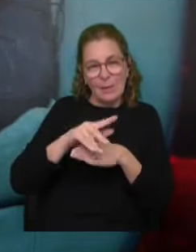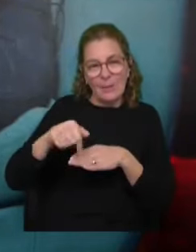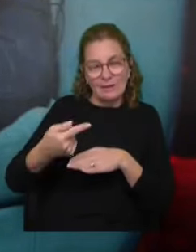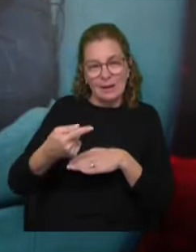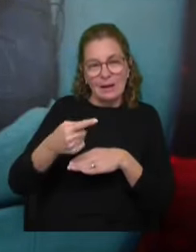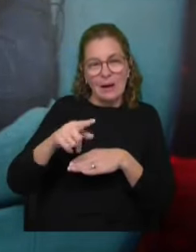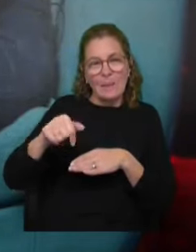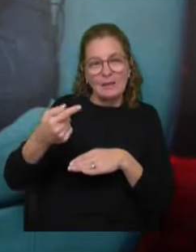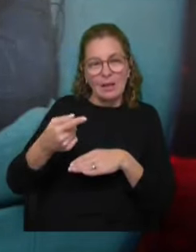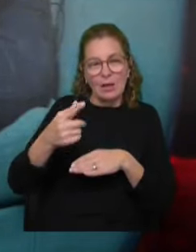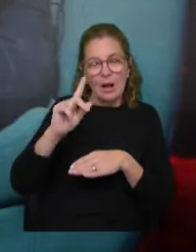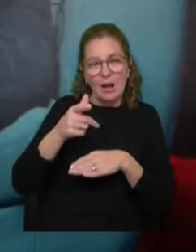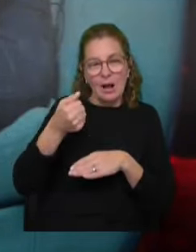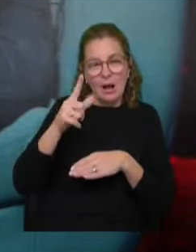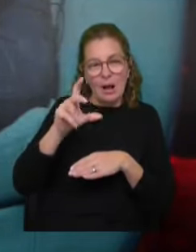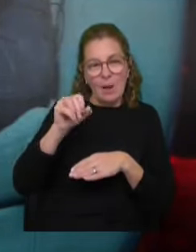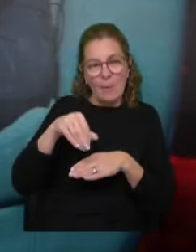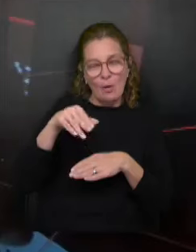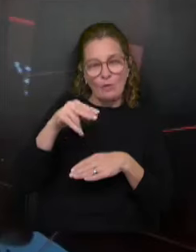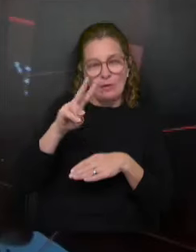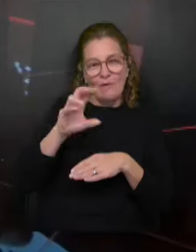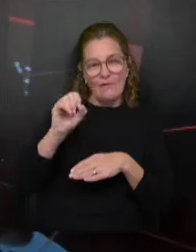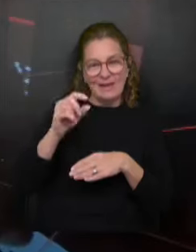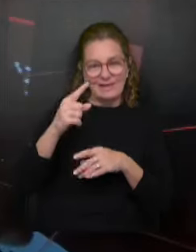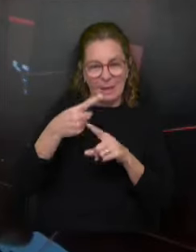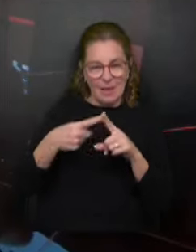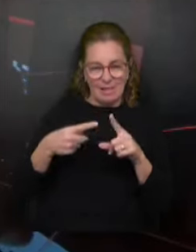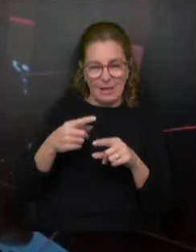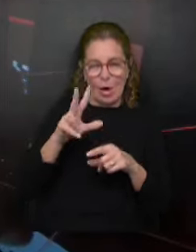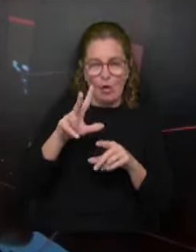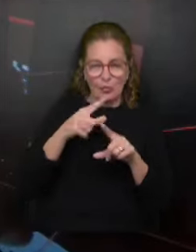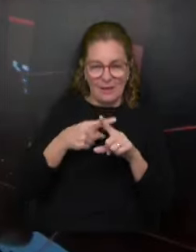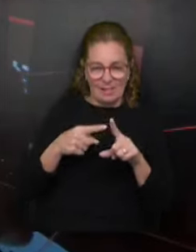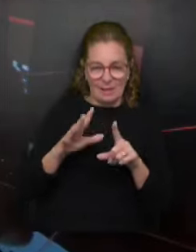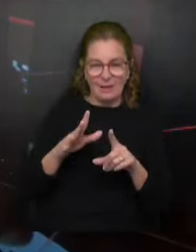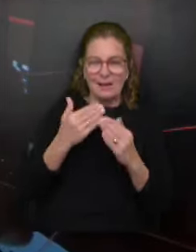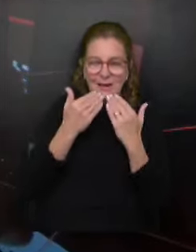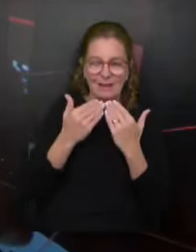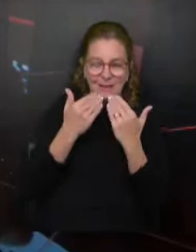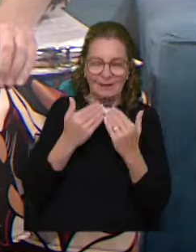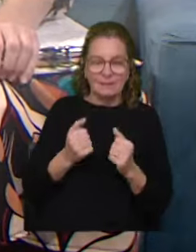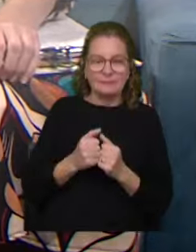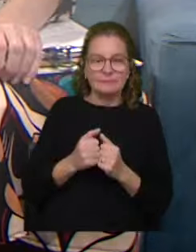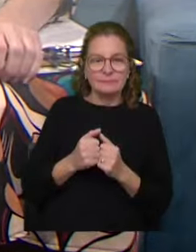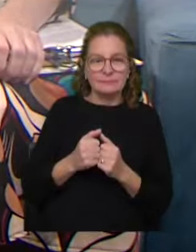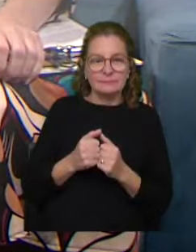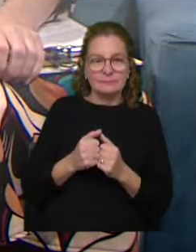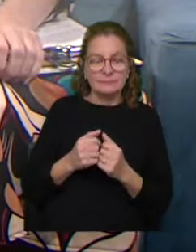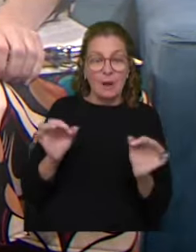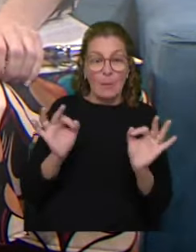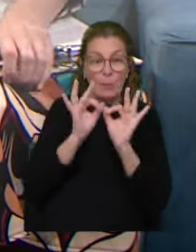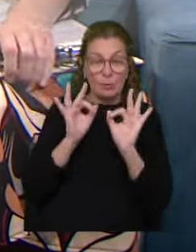y pasado en el Galpón a las 20:30. Excelente, muchísimas gracias. Gracias a ustedes, chicos. Vamos arriba. Vamos con la